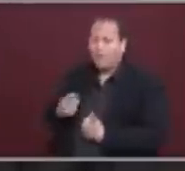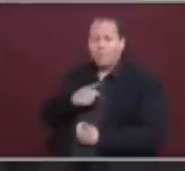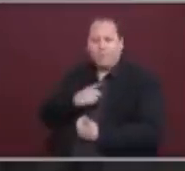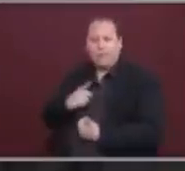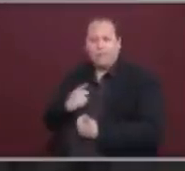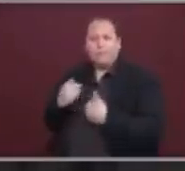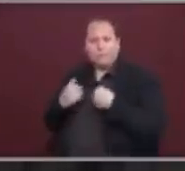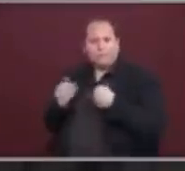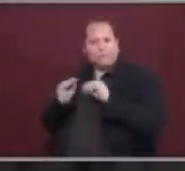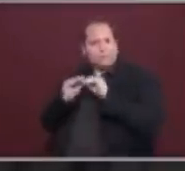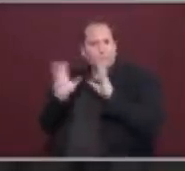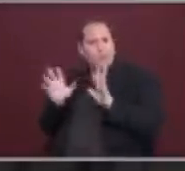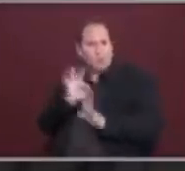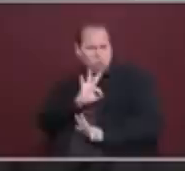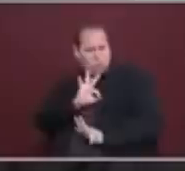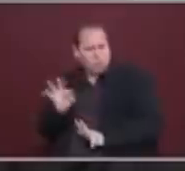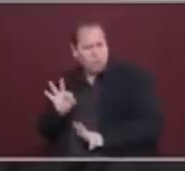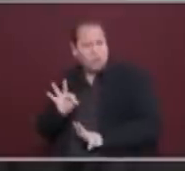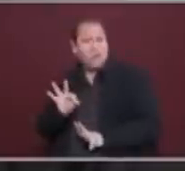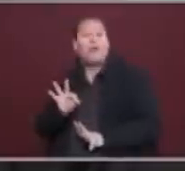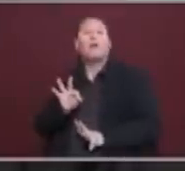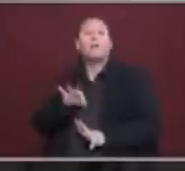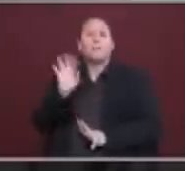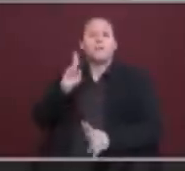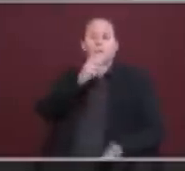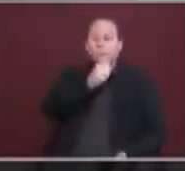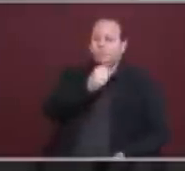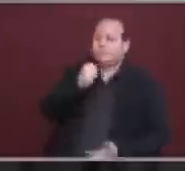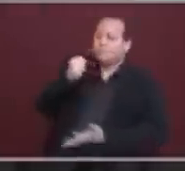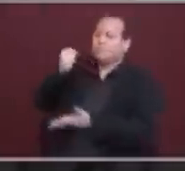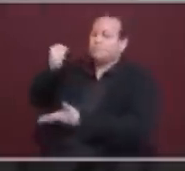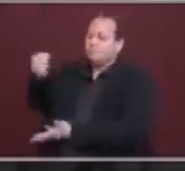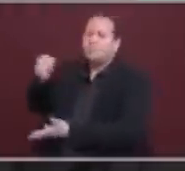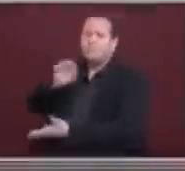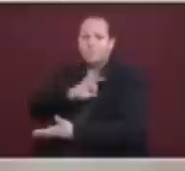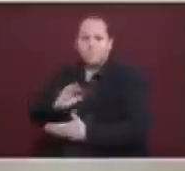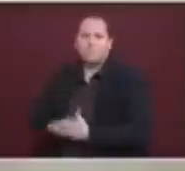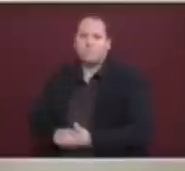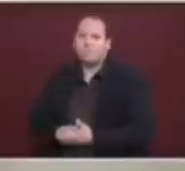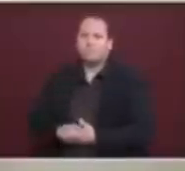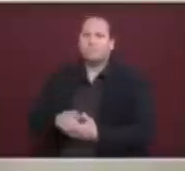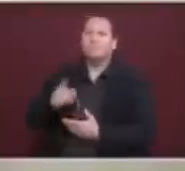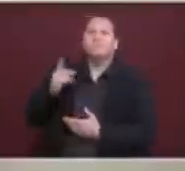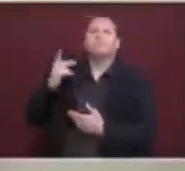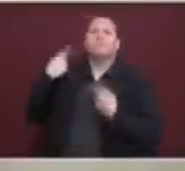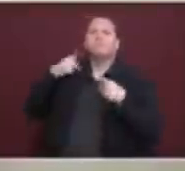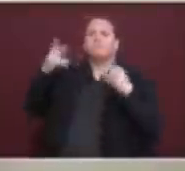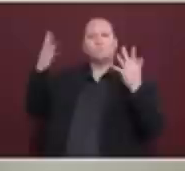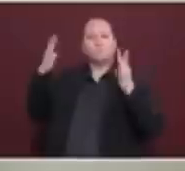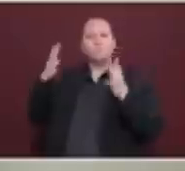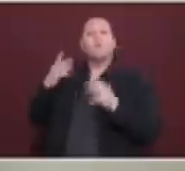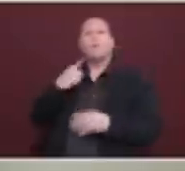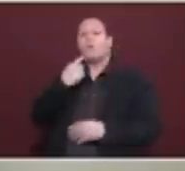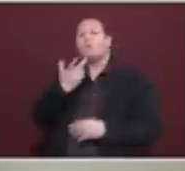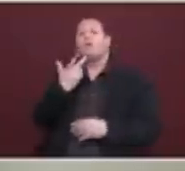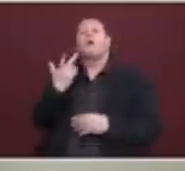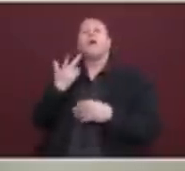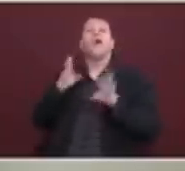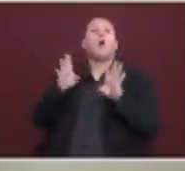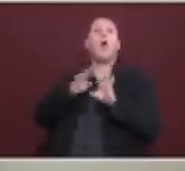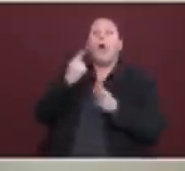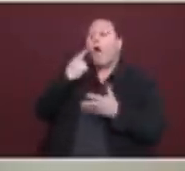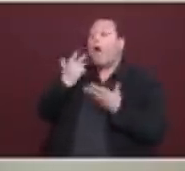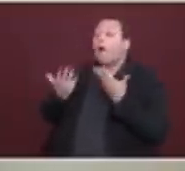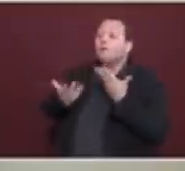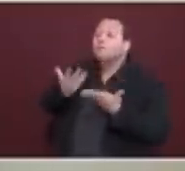éste se entregarían los recursos es cosa de verlo es cosa de verlo